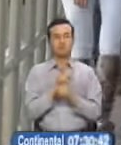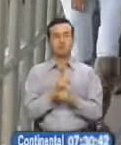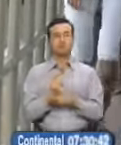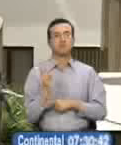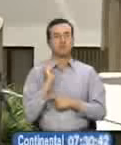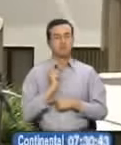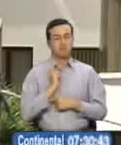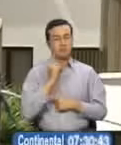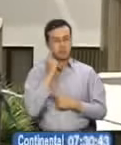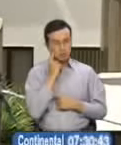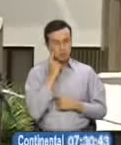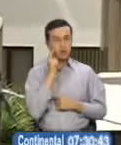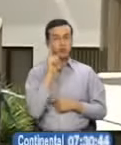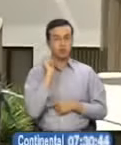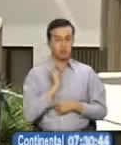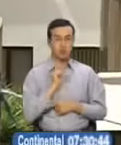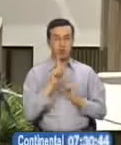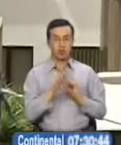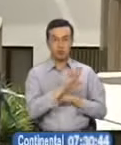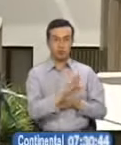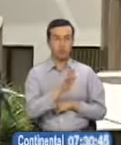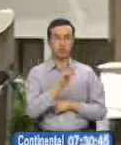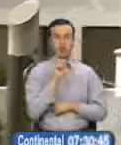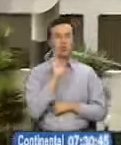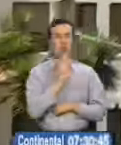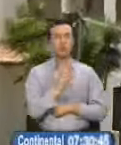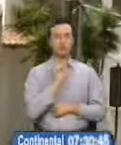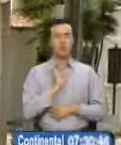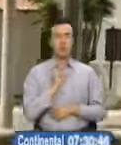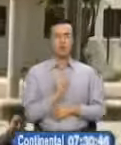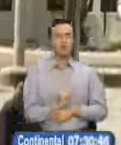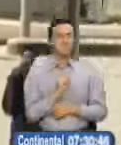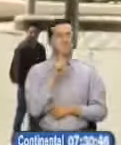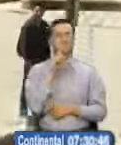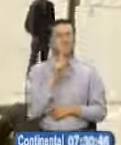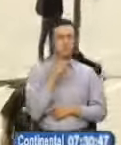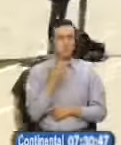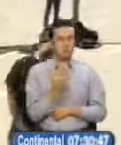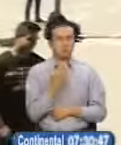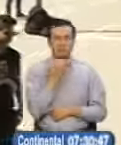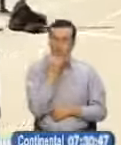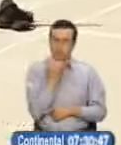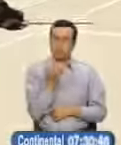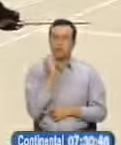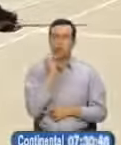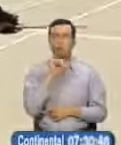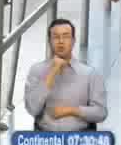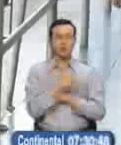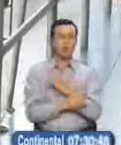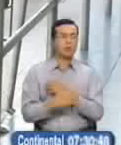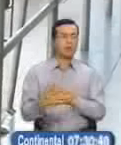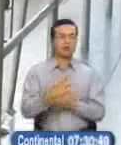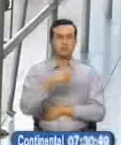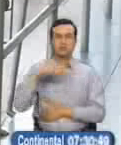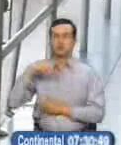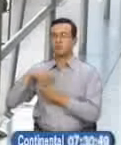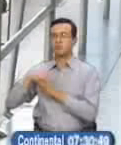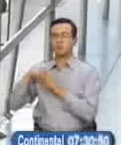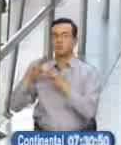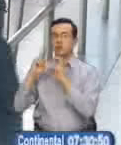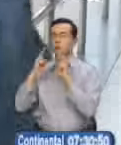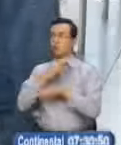las autoridades de los centros académicos particulares de forma injustificada, así como salidas de divisas que no tienen vinculación con